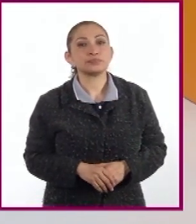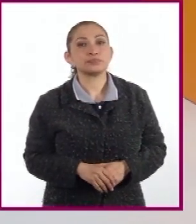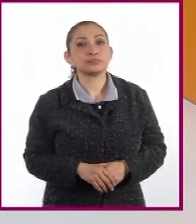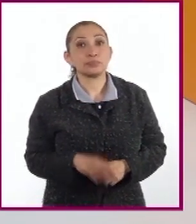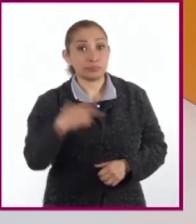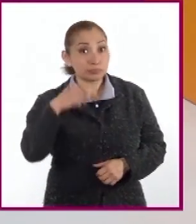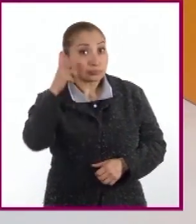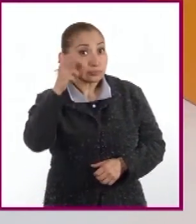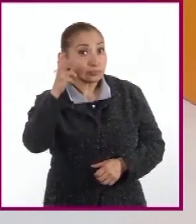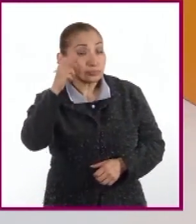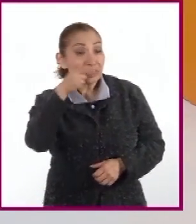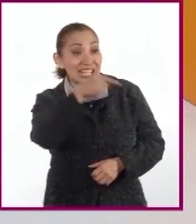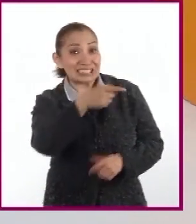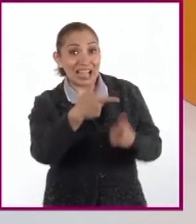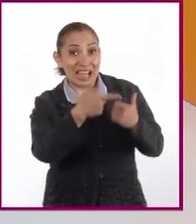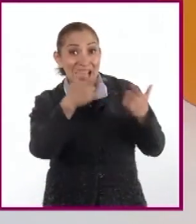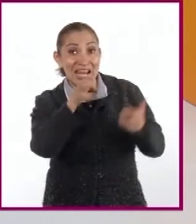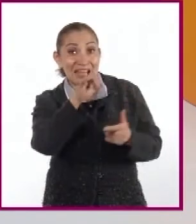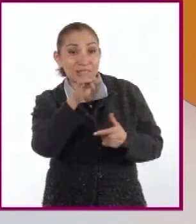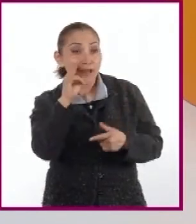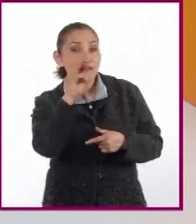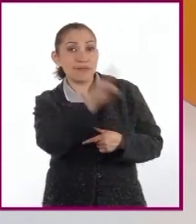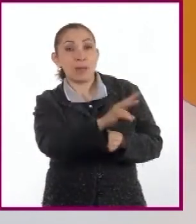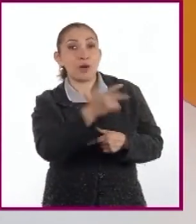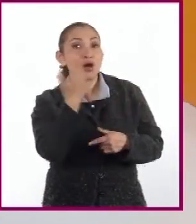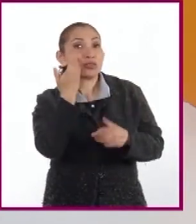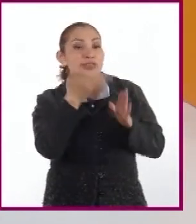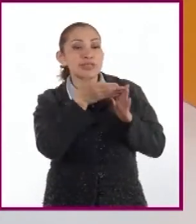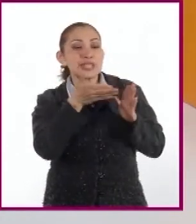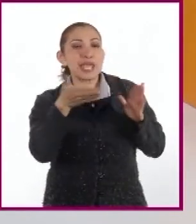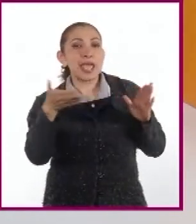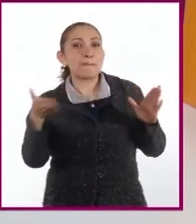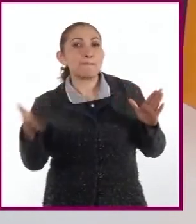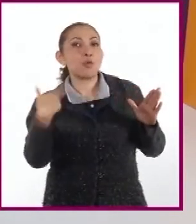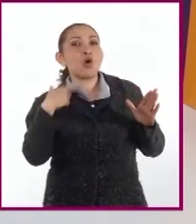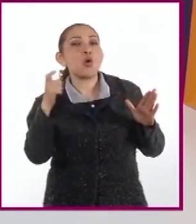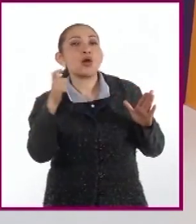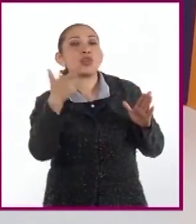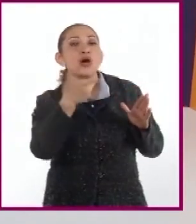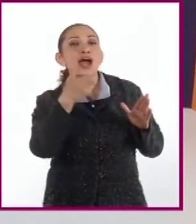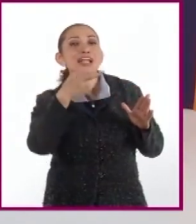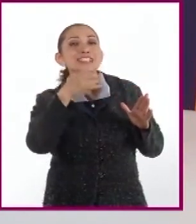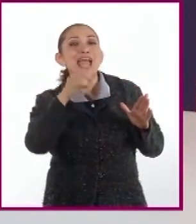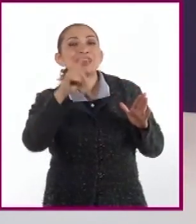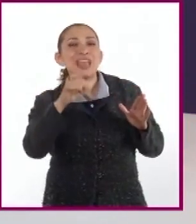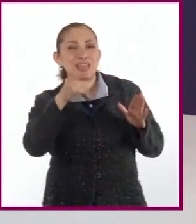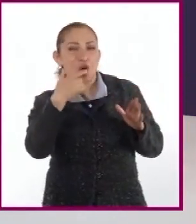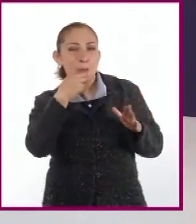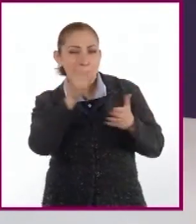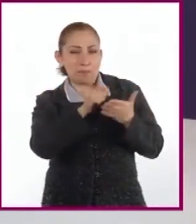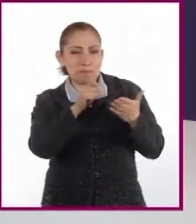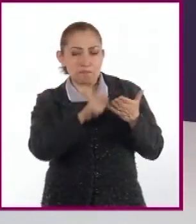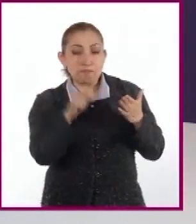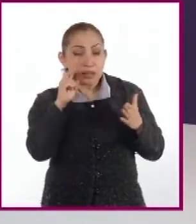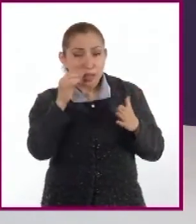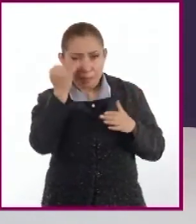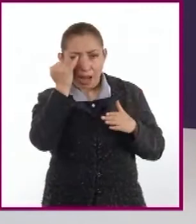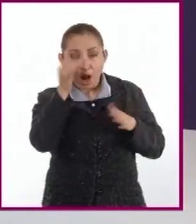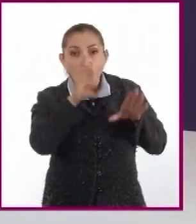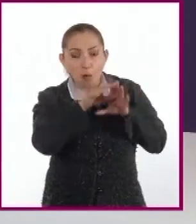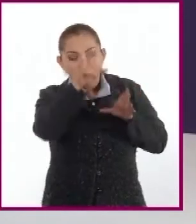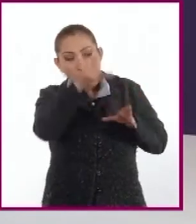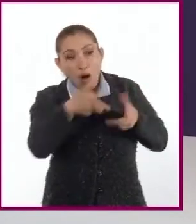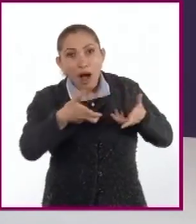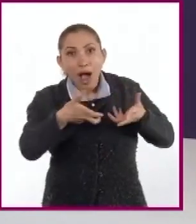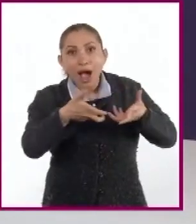Como escucharon, en esta leyenda vemos la temporalidad a la que se refiere García de Diego. ¿Pueden imaginarse cómo lucían